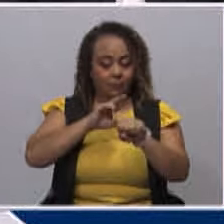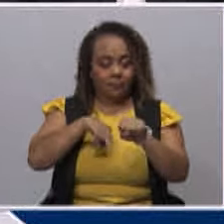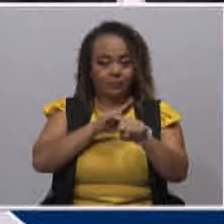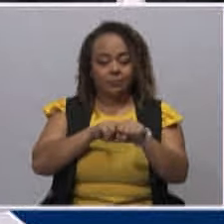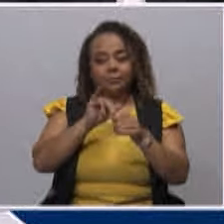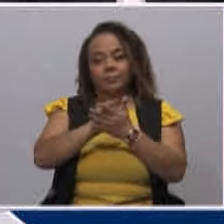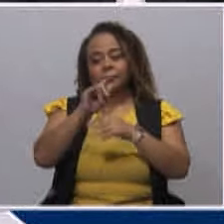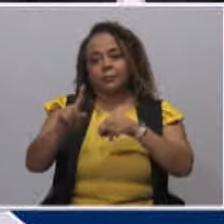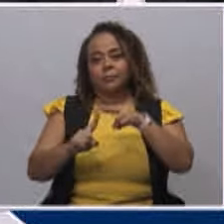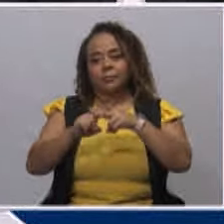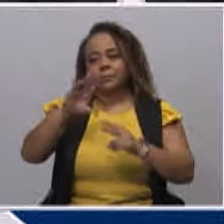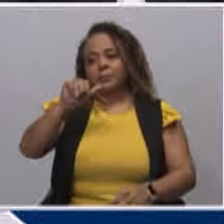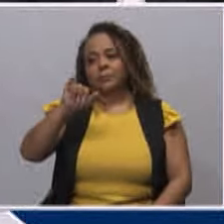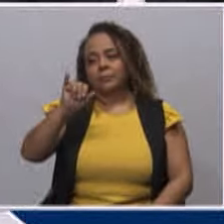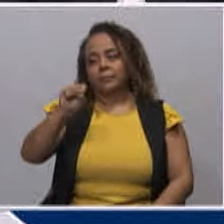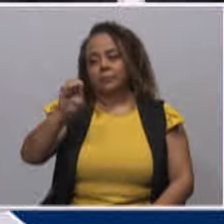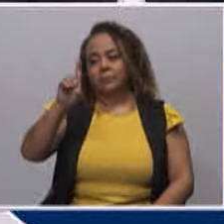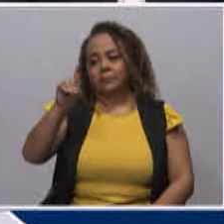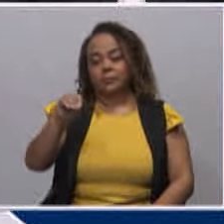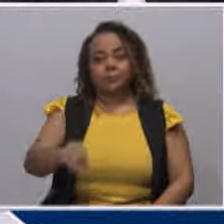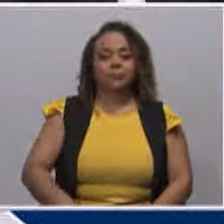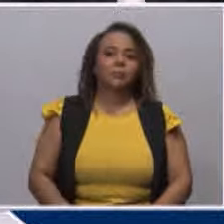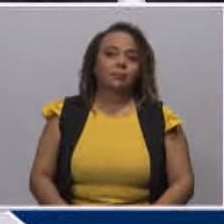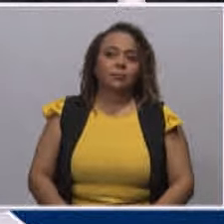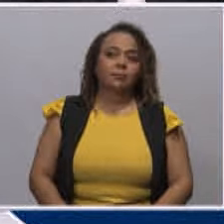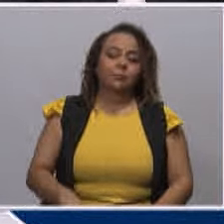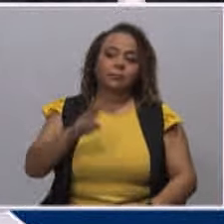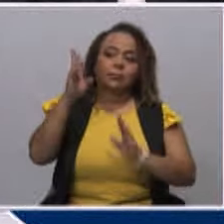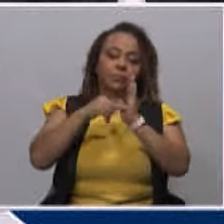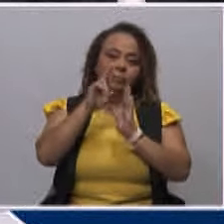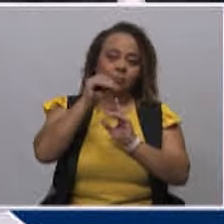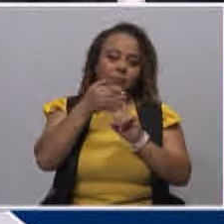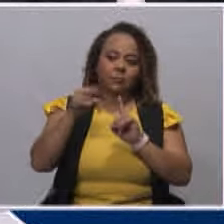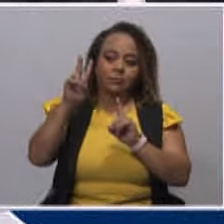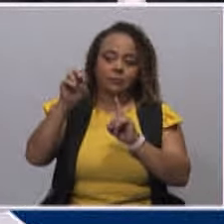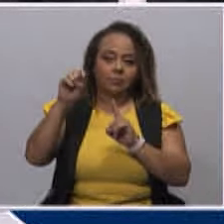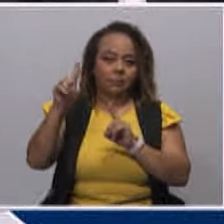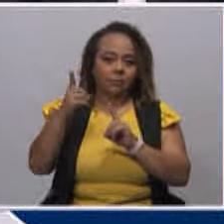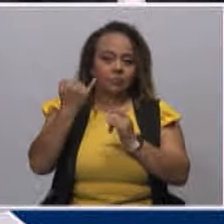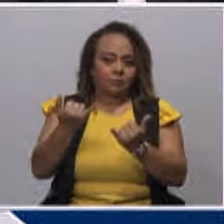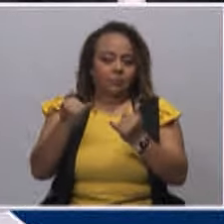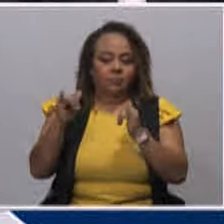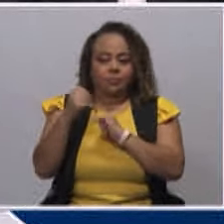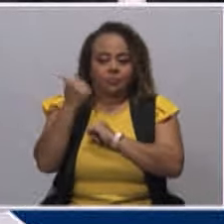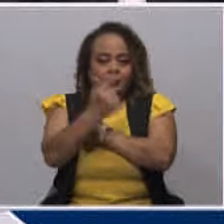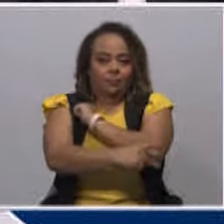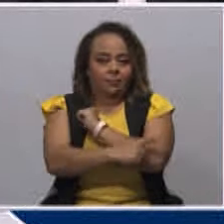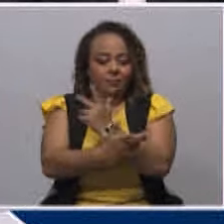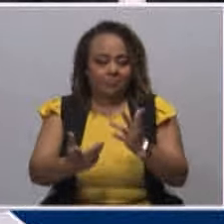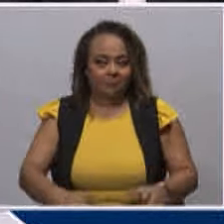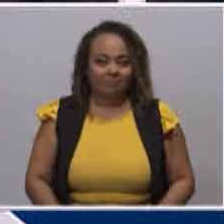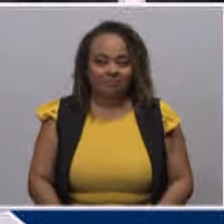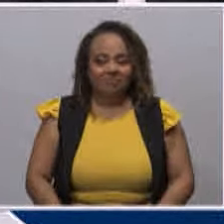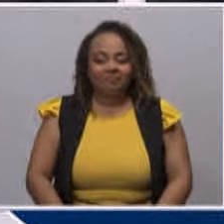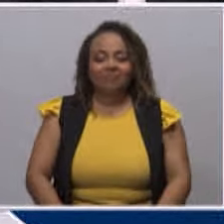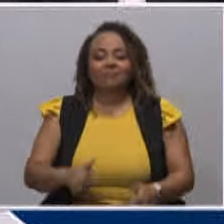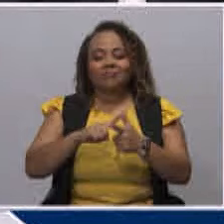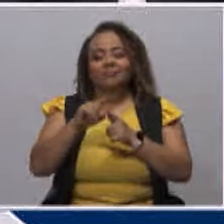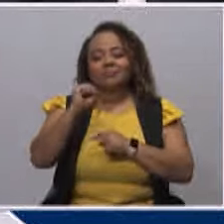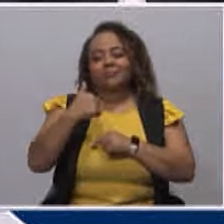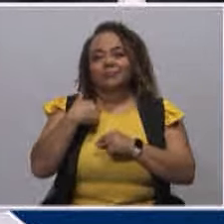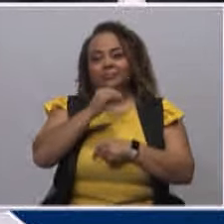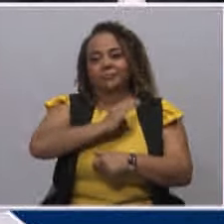de caisedo por ejemplo que lo debuté en el 2020 2021 estaba jugando en Brighton verdad entonces s sí tiene esa